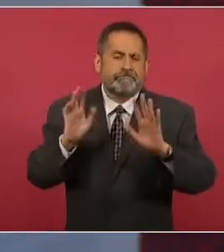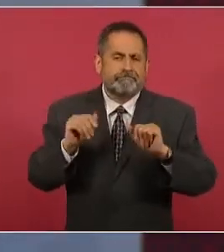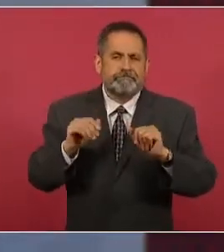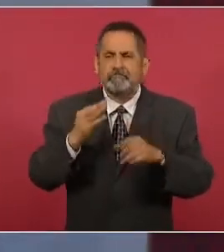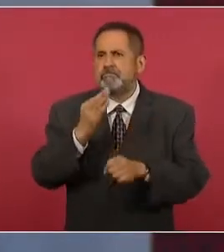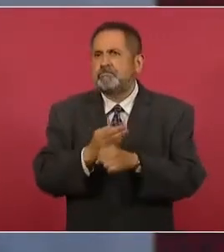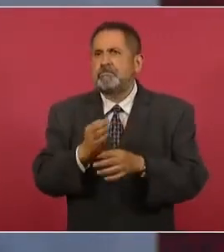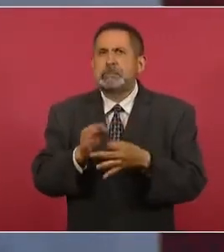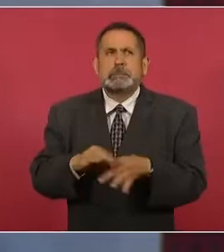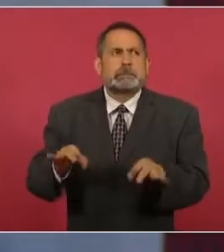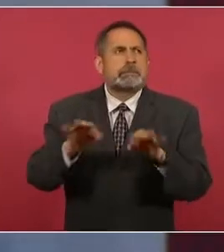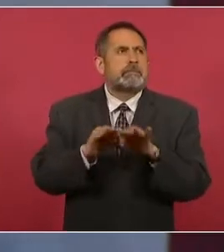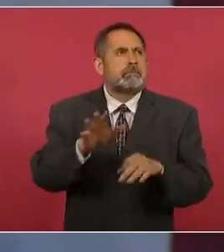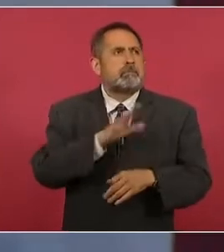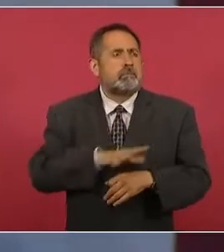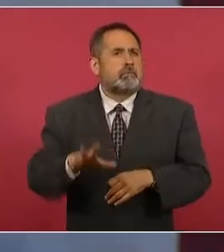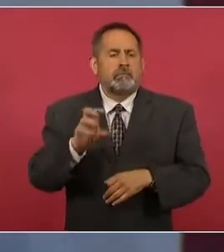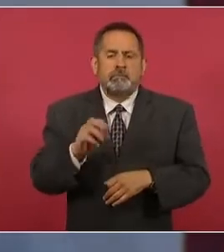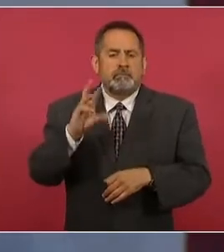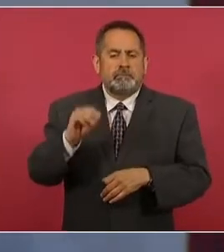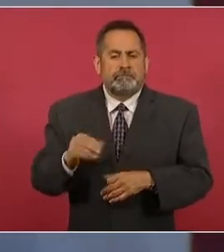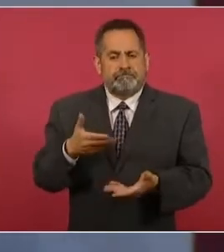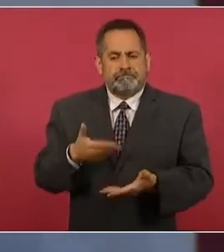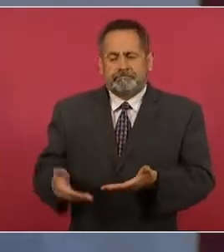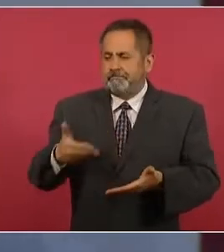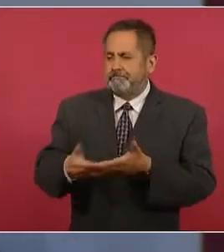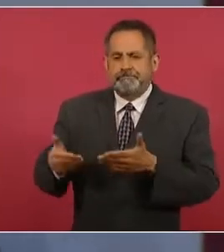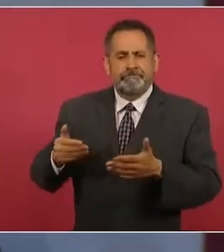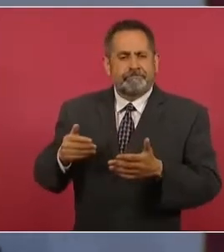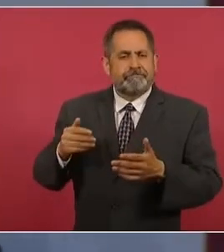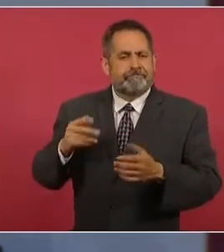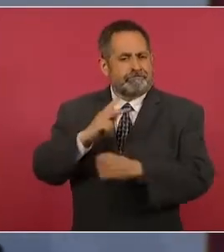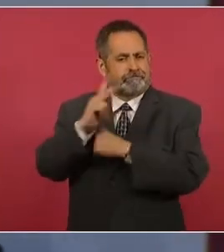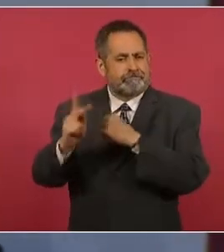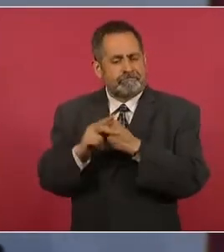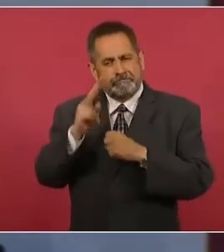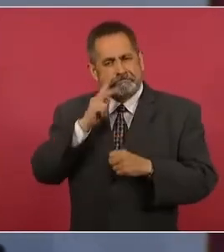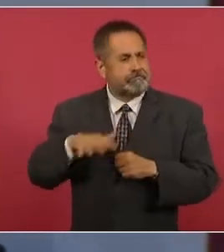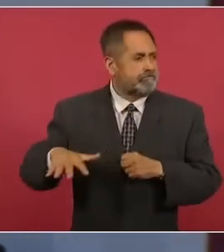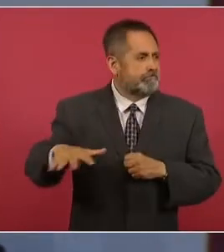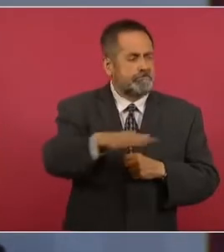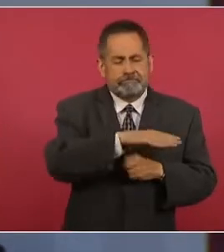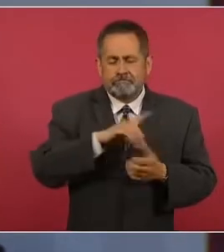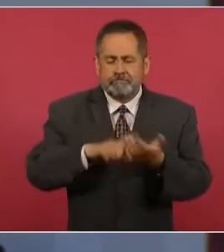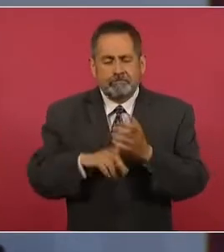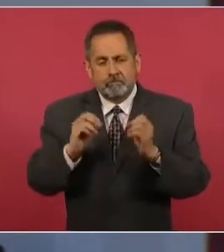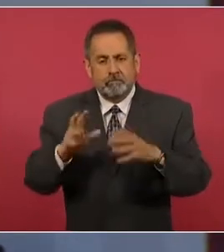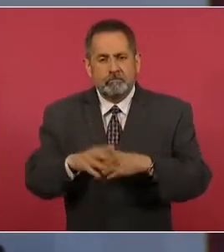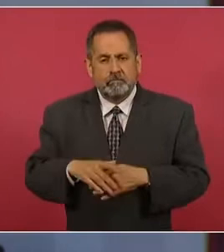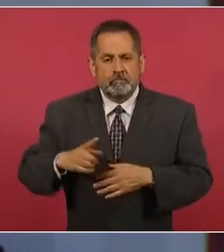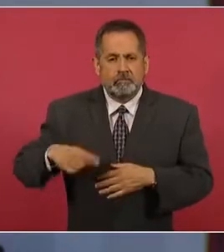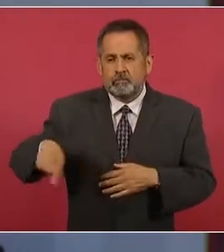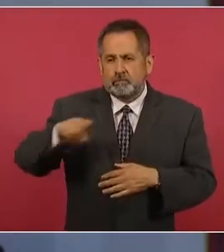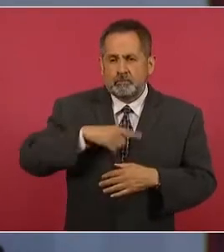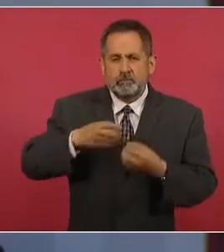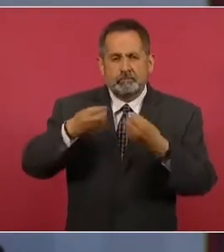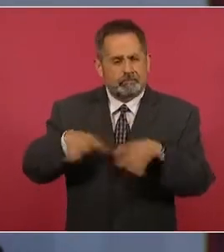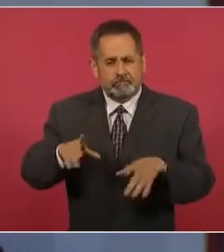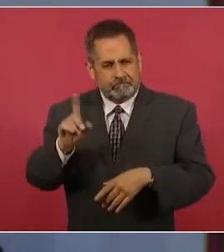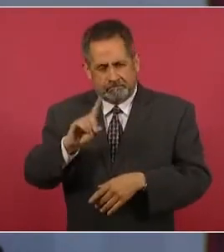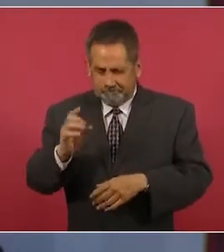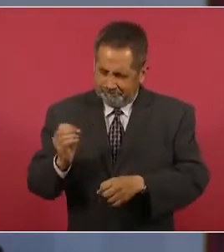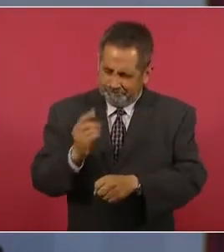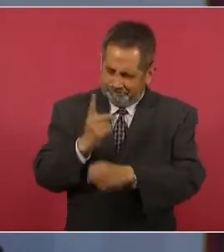estelar en la vida pública del país, que no debemos de perder la